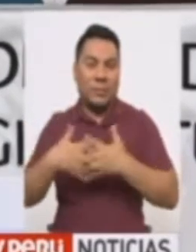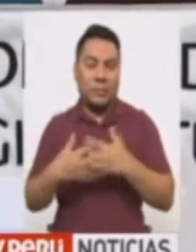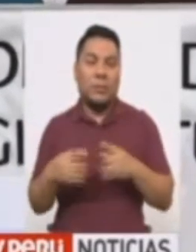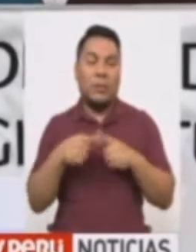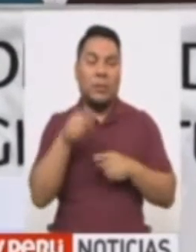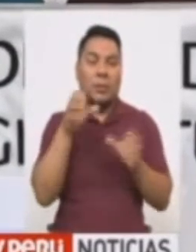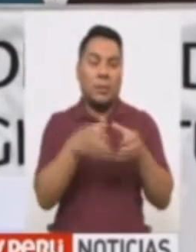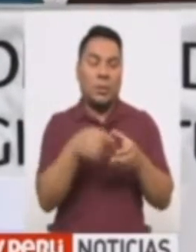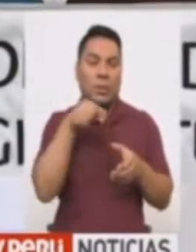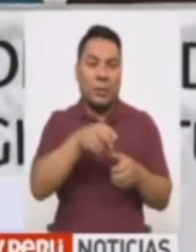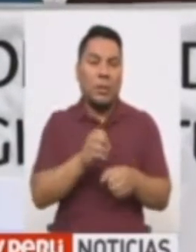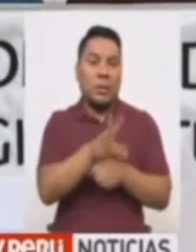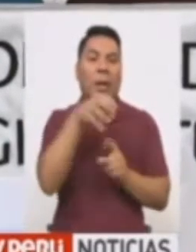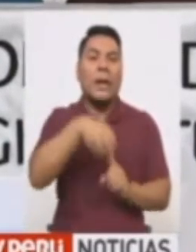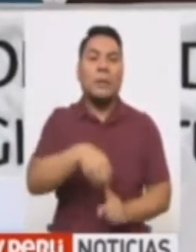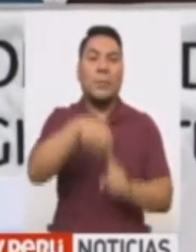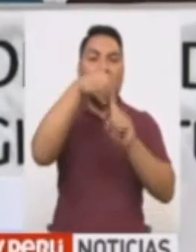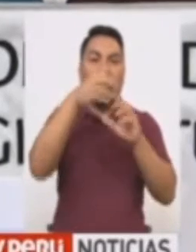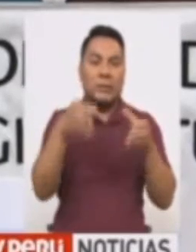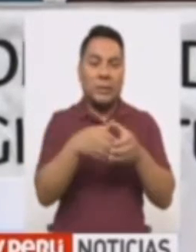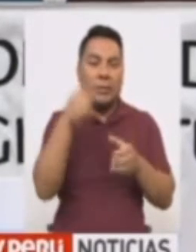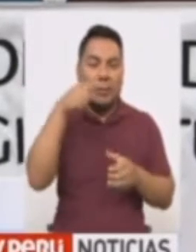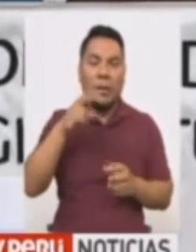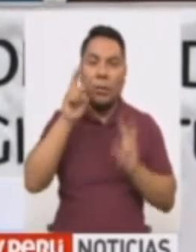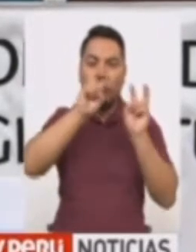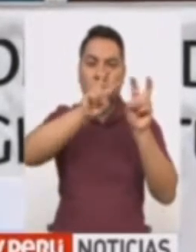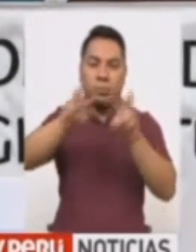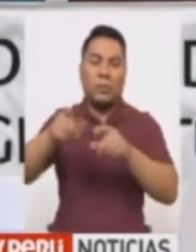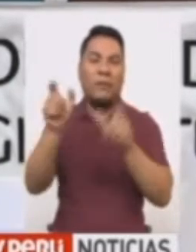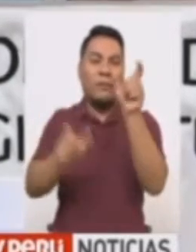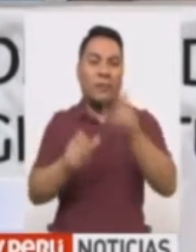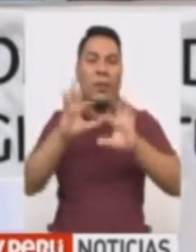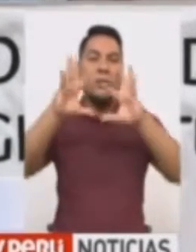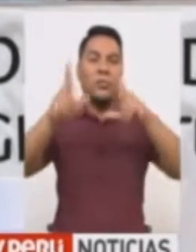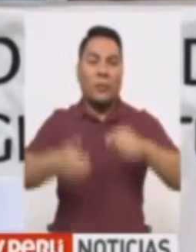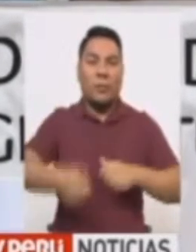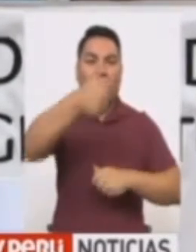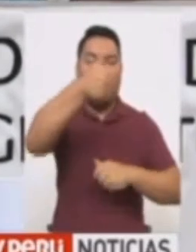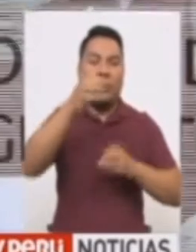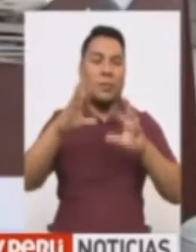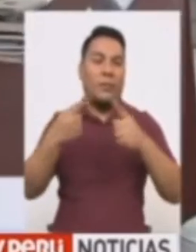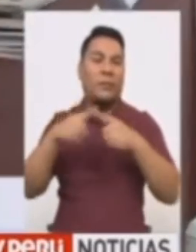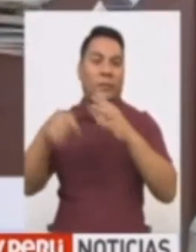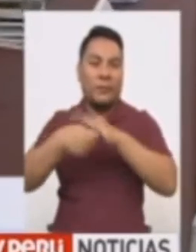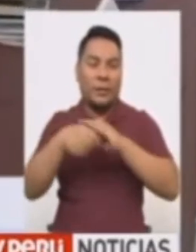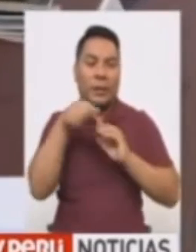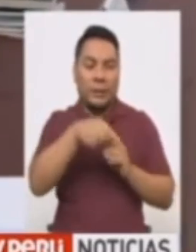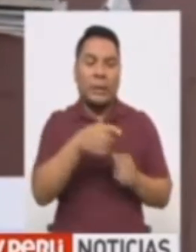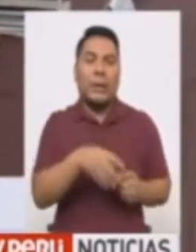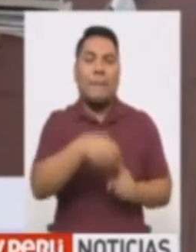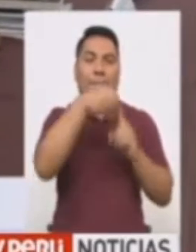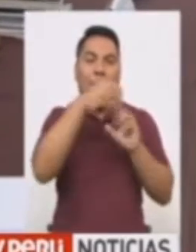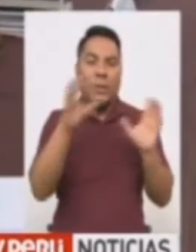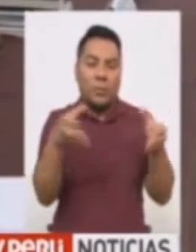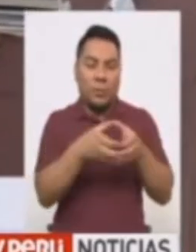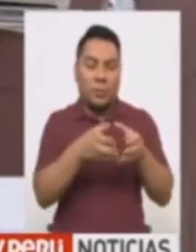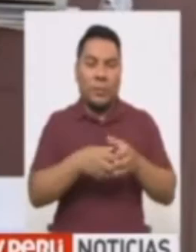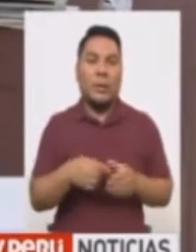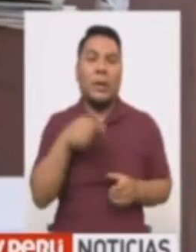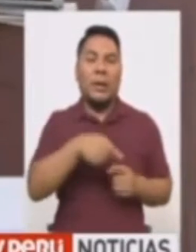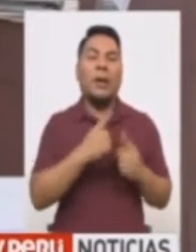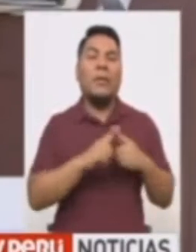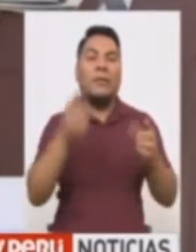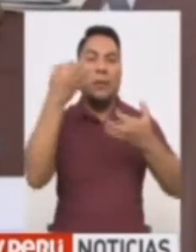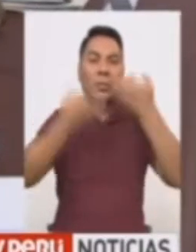Sistema Nacional Especializada en Delitos de Corrupción de Funcionarios, afirmó que la respuesta de la justicia será diferente a la